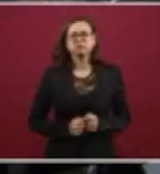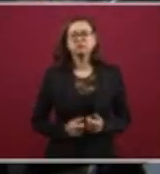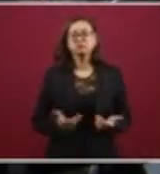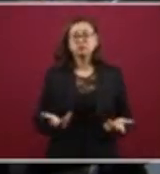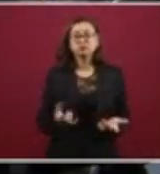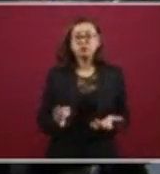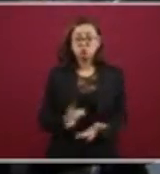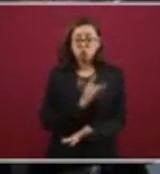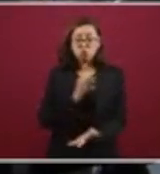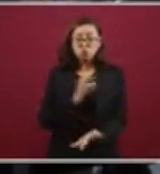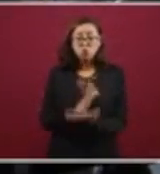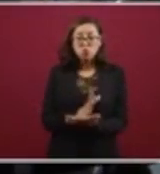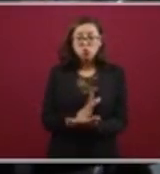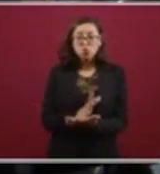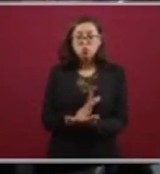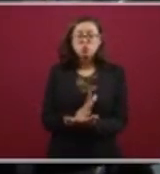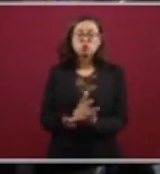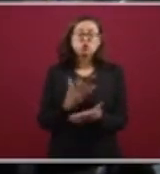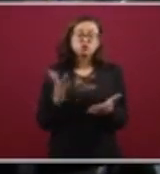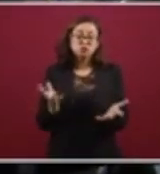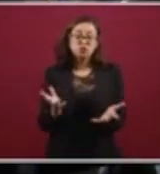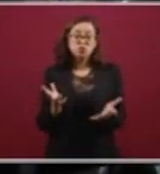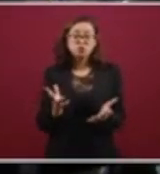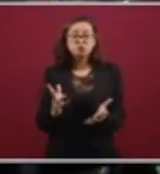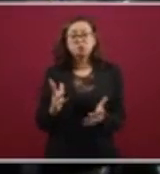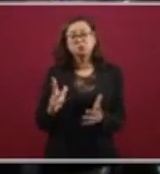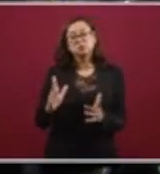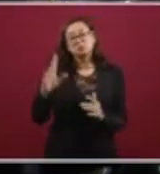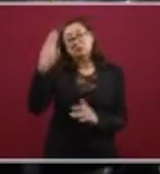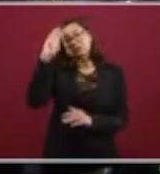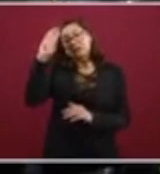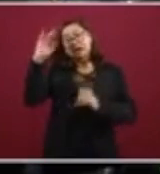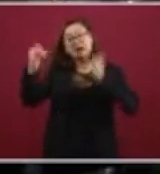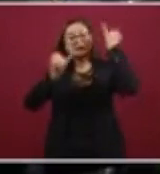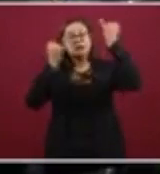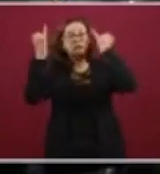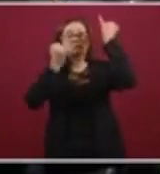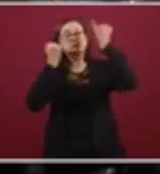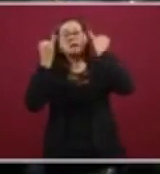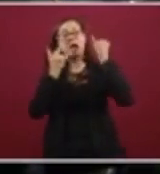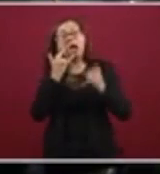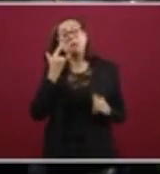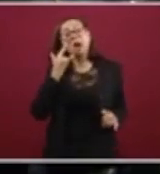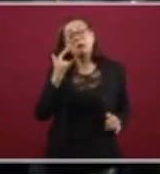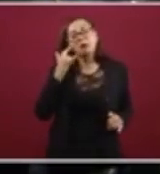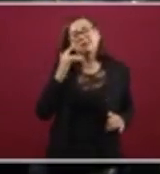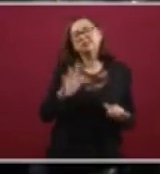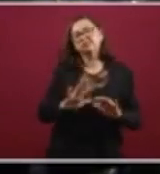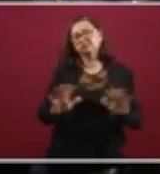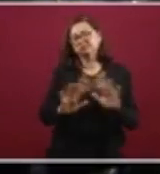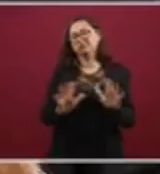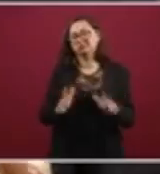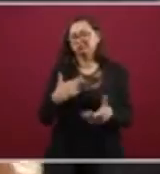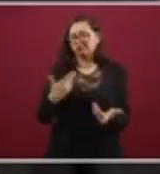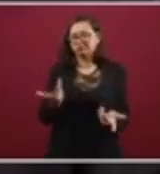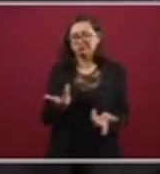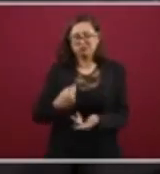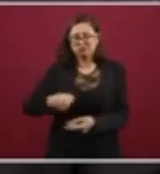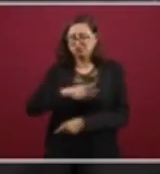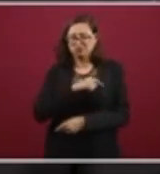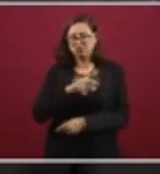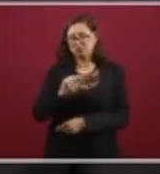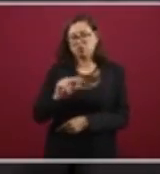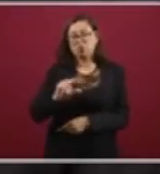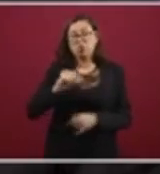Solo que se apueste a la especulación financiera y no a producir. Eso no lo vamos